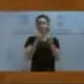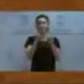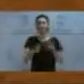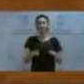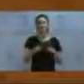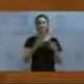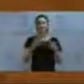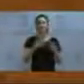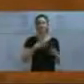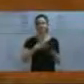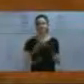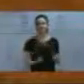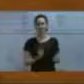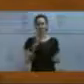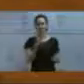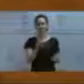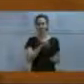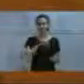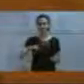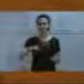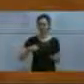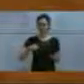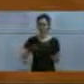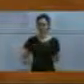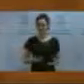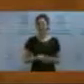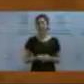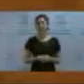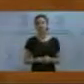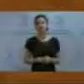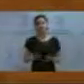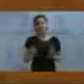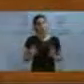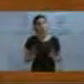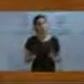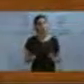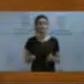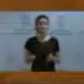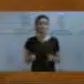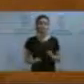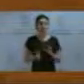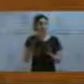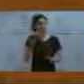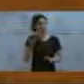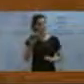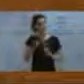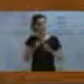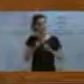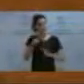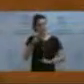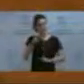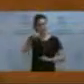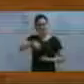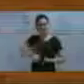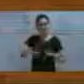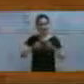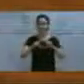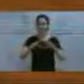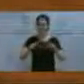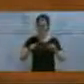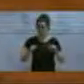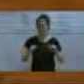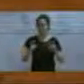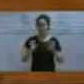de nuestra comunidad autónoma. Y tenemos la suerte añadida, señorías, que en Asturias, como somos